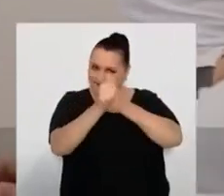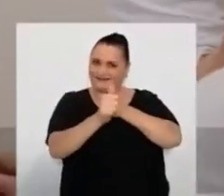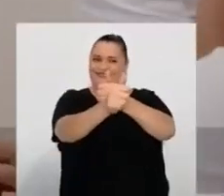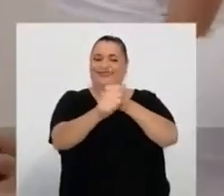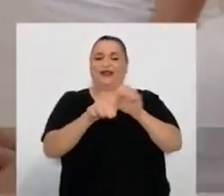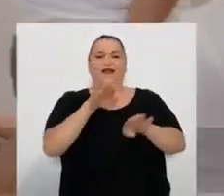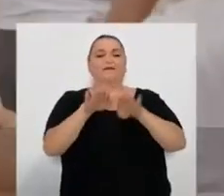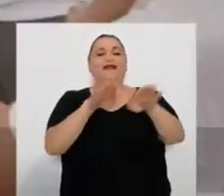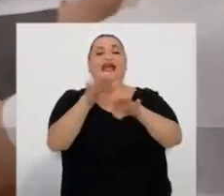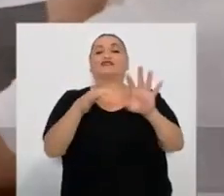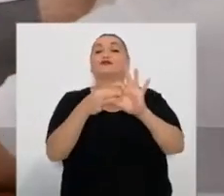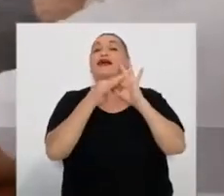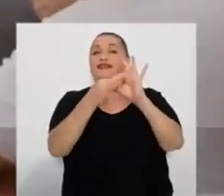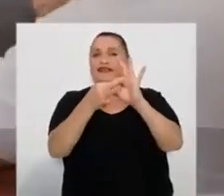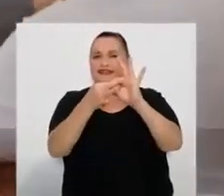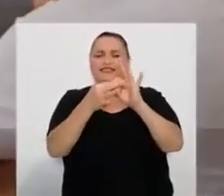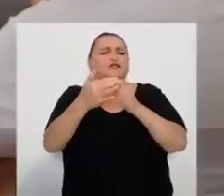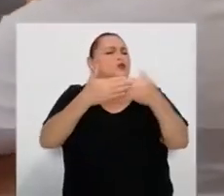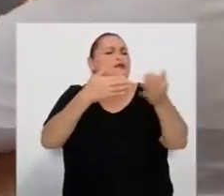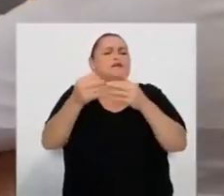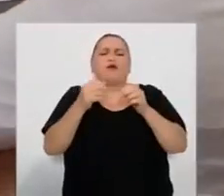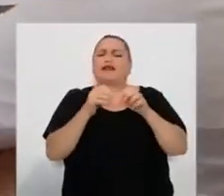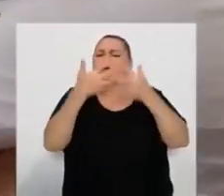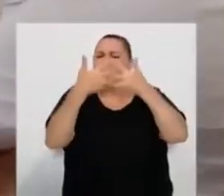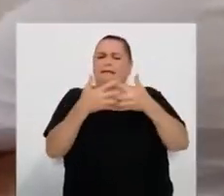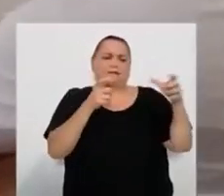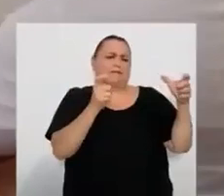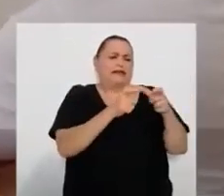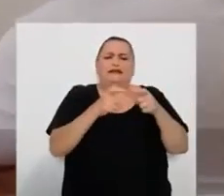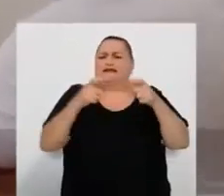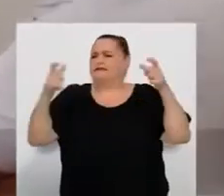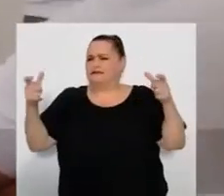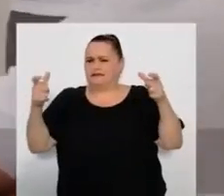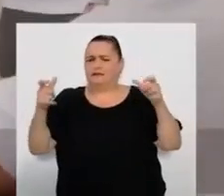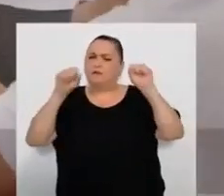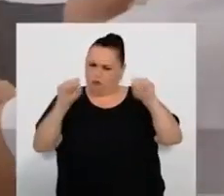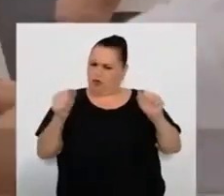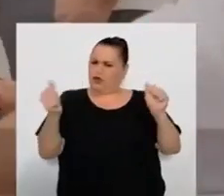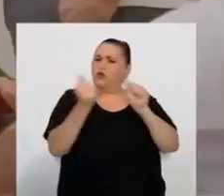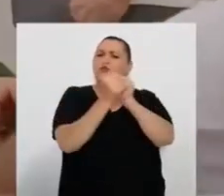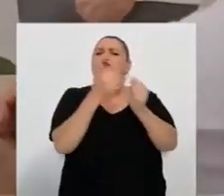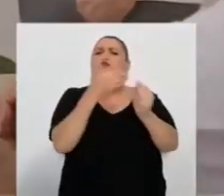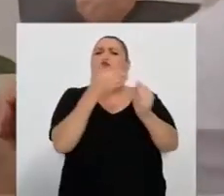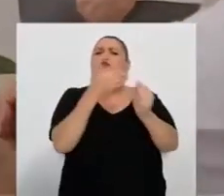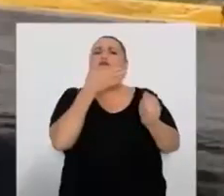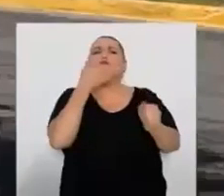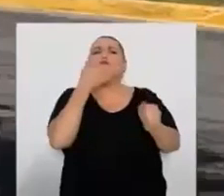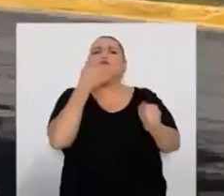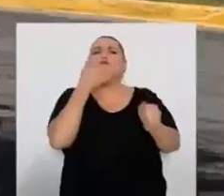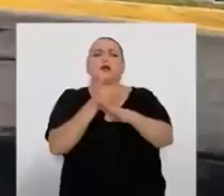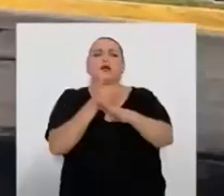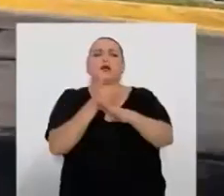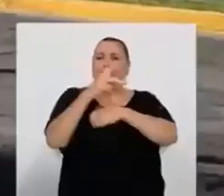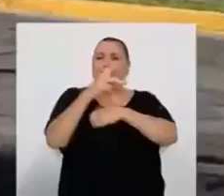seguir los pasos que damos como alianza, sin importar el tamaño de la organización, para juntos mejorar el país. Únase a la